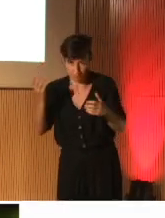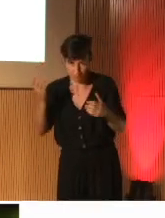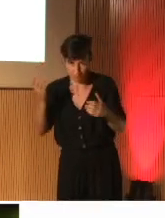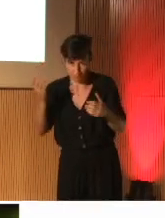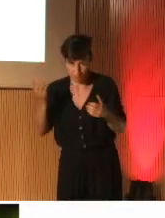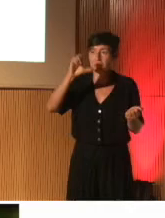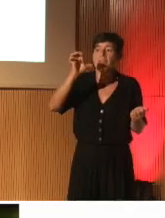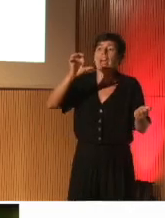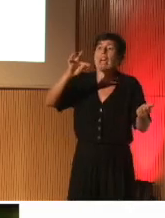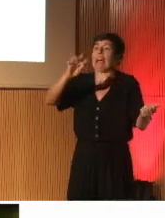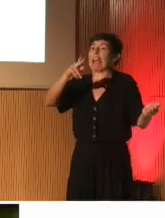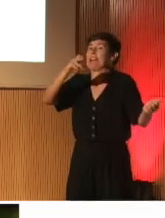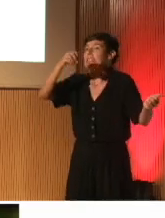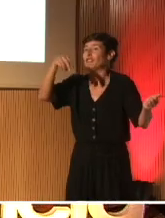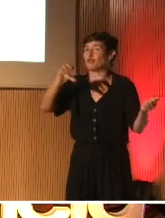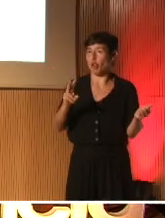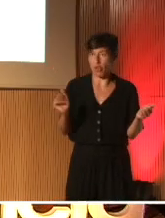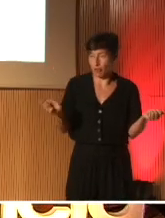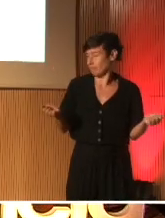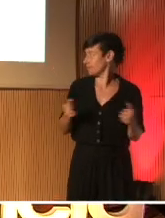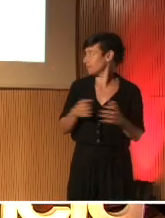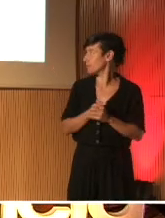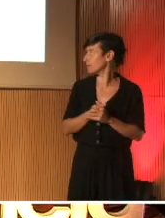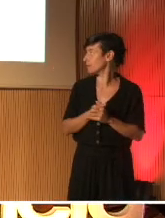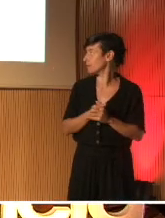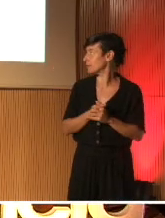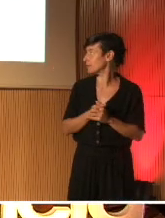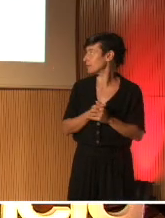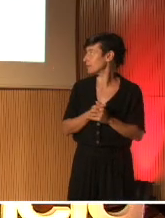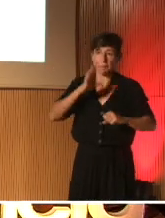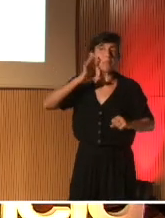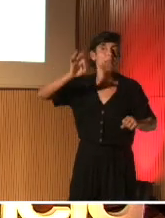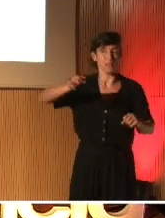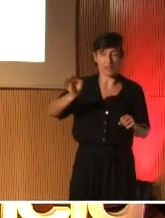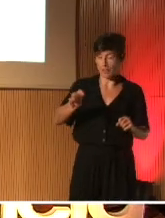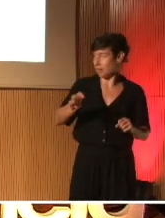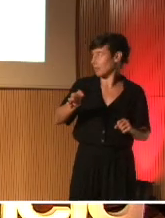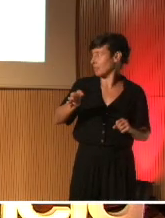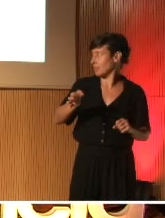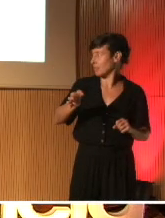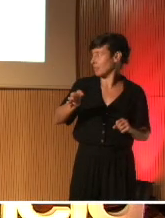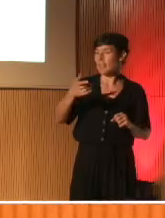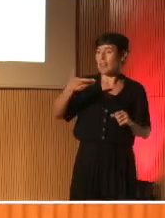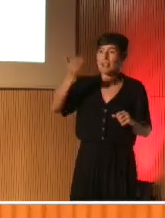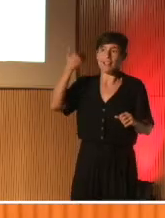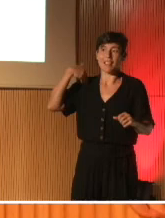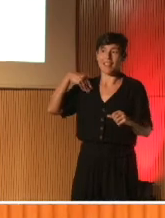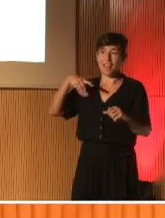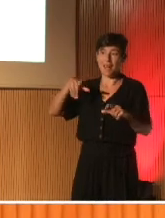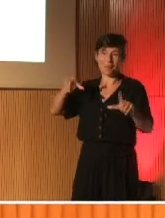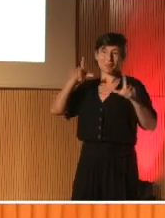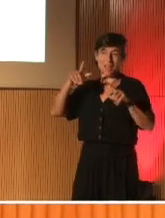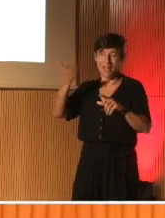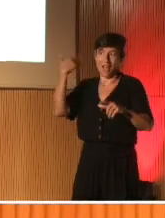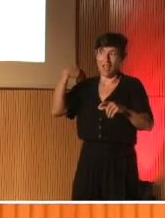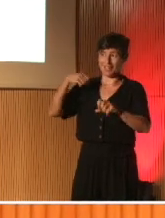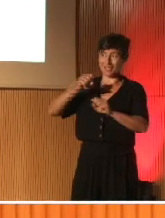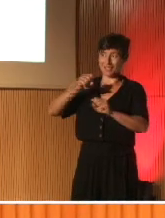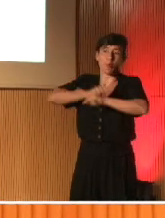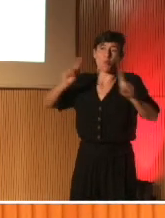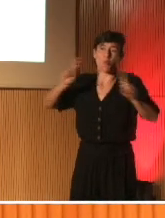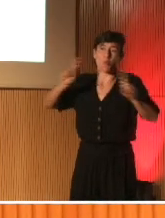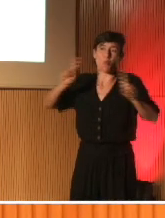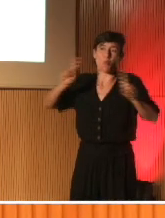pasada pues bueno vale que es verdad que igual la prohibida tiene un poquito la caza por la ventana cuando